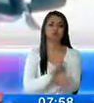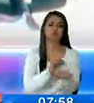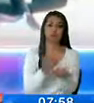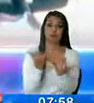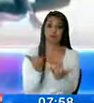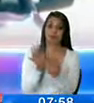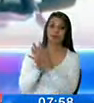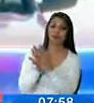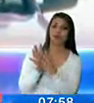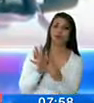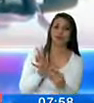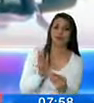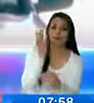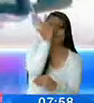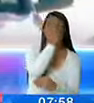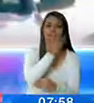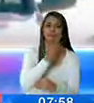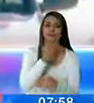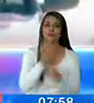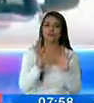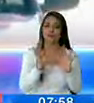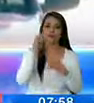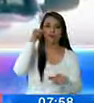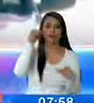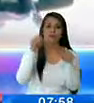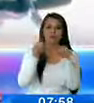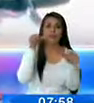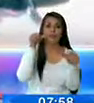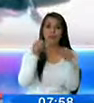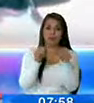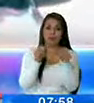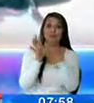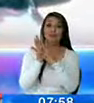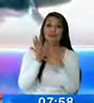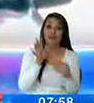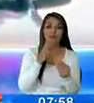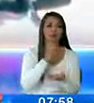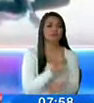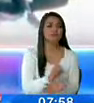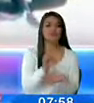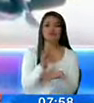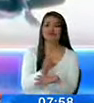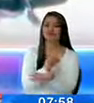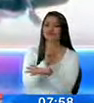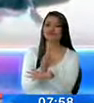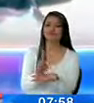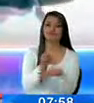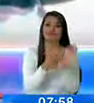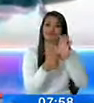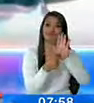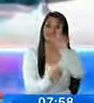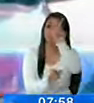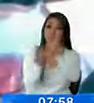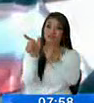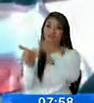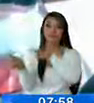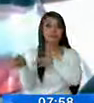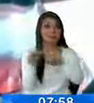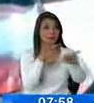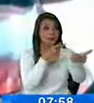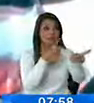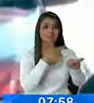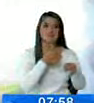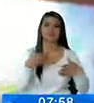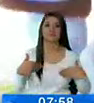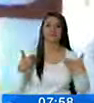de recordar siempre, de memorarlo y más que todo hacer felices a las personas con